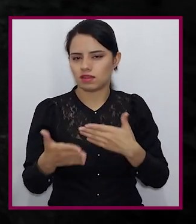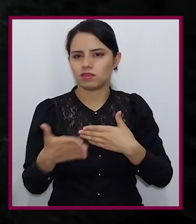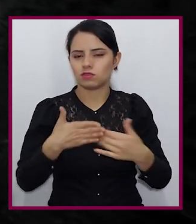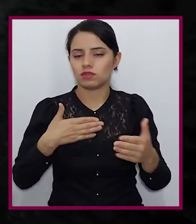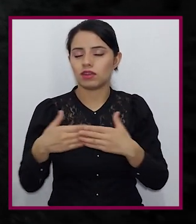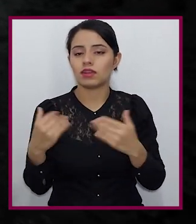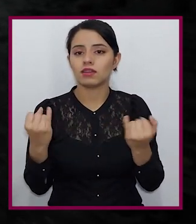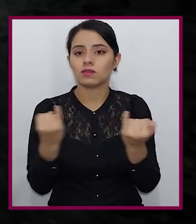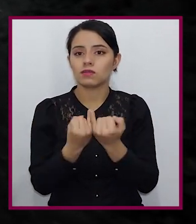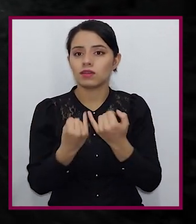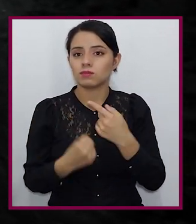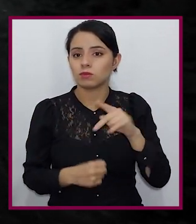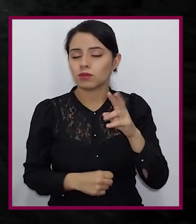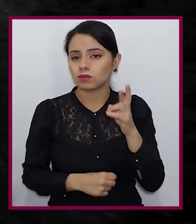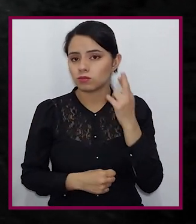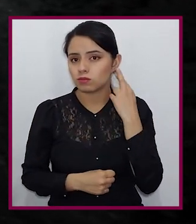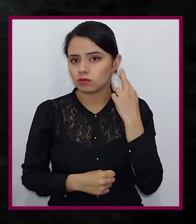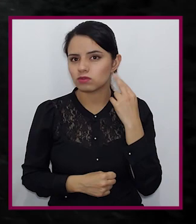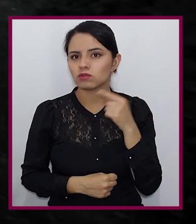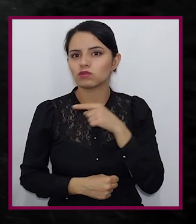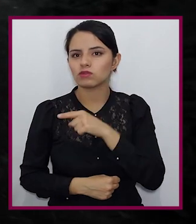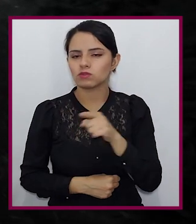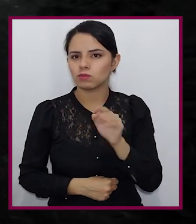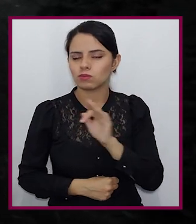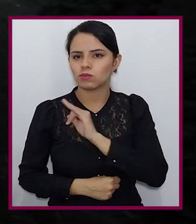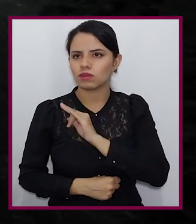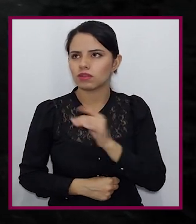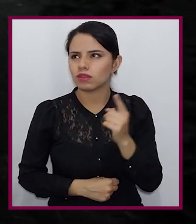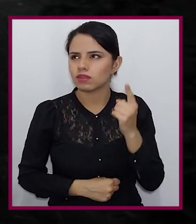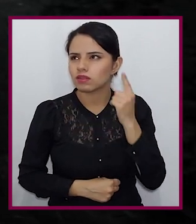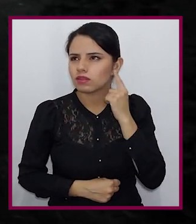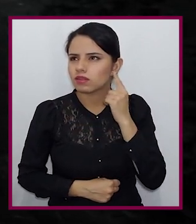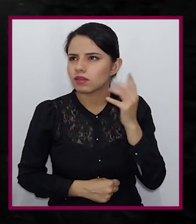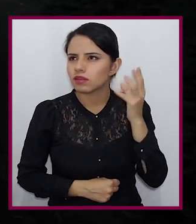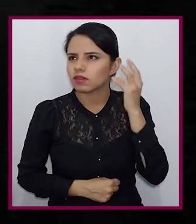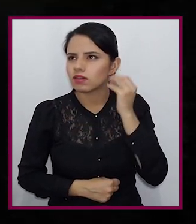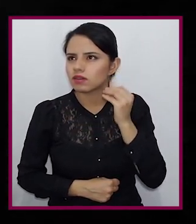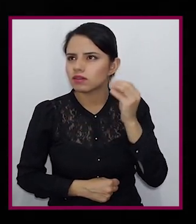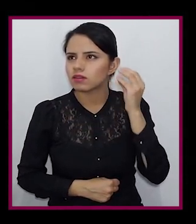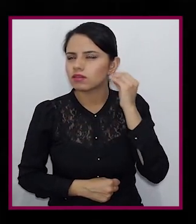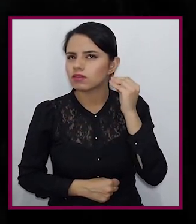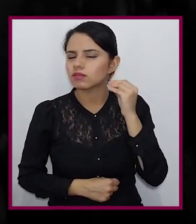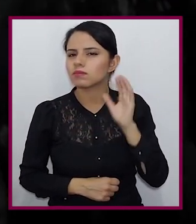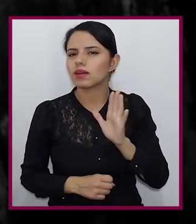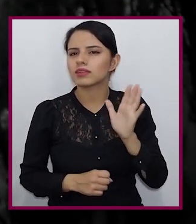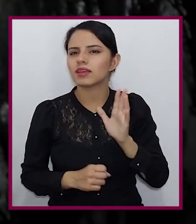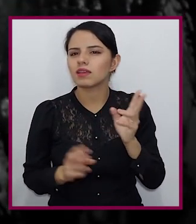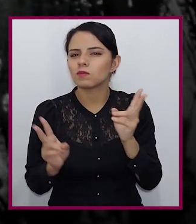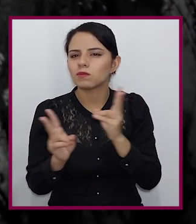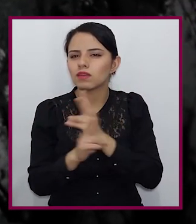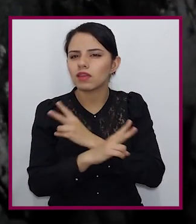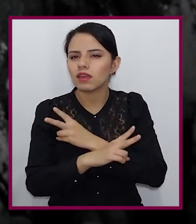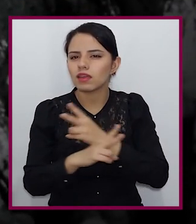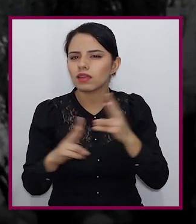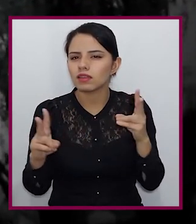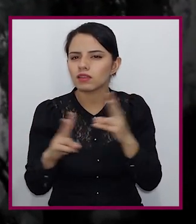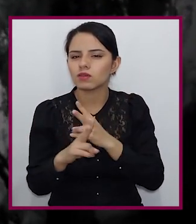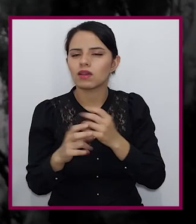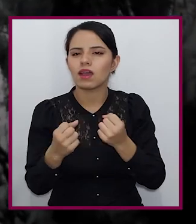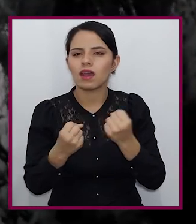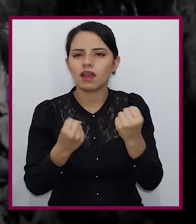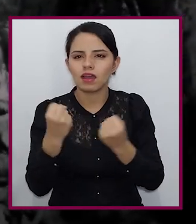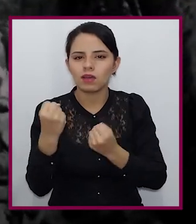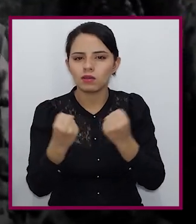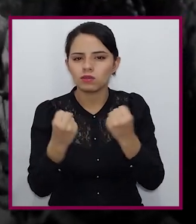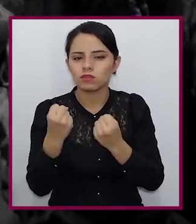Además, el sonido está adaptado para que tengas una experiencia completa con el ruido del viento, los